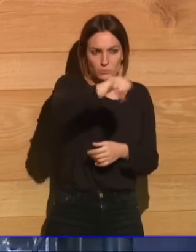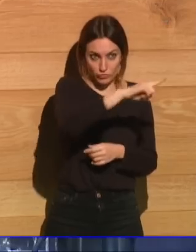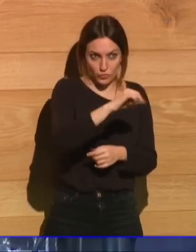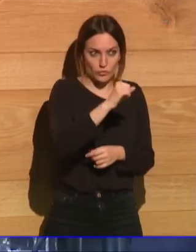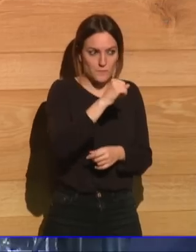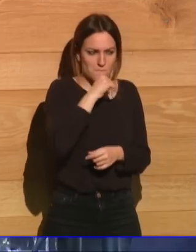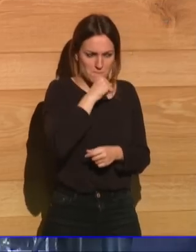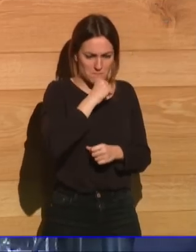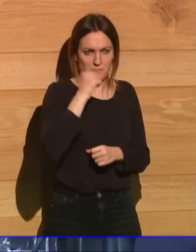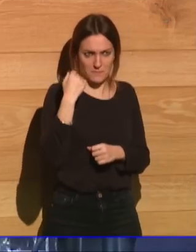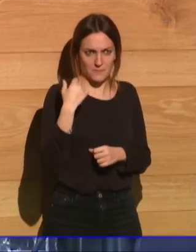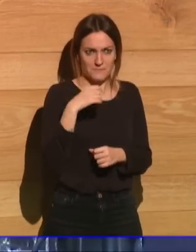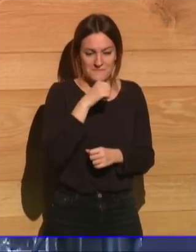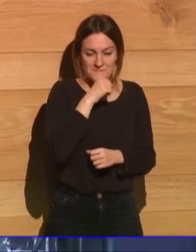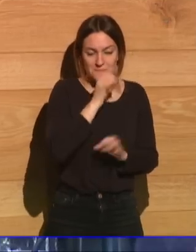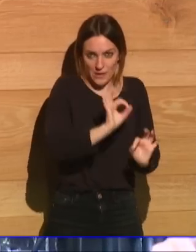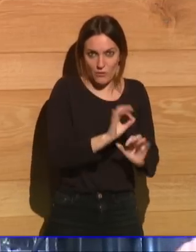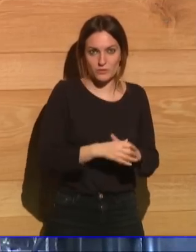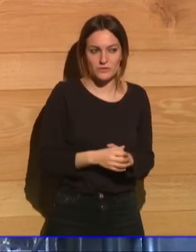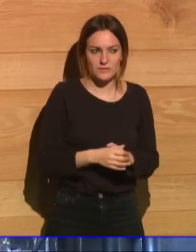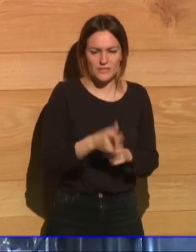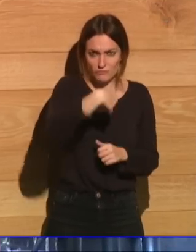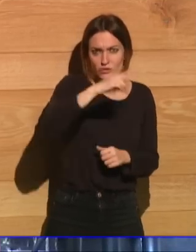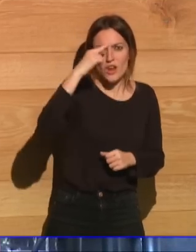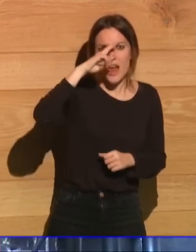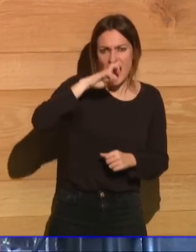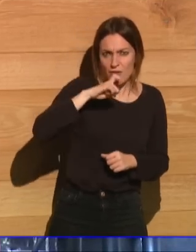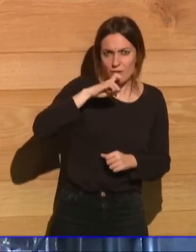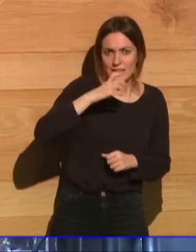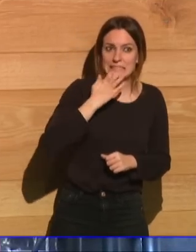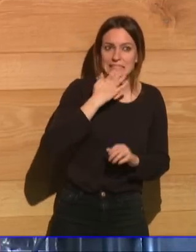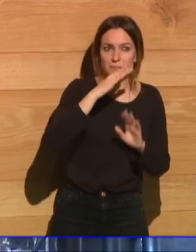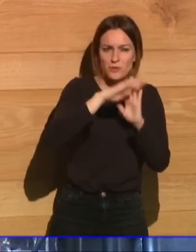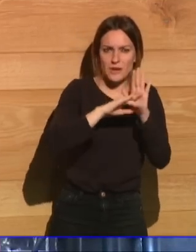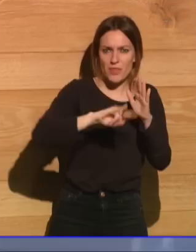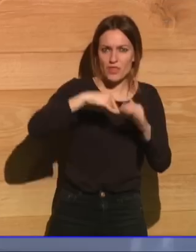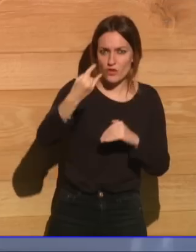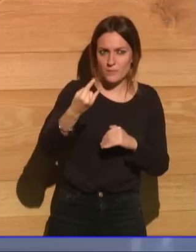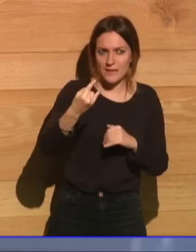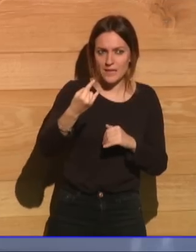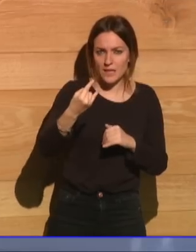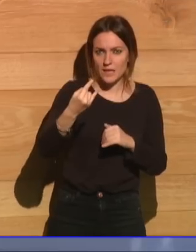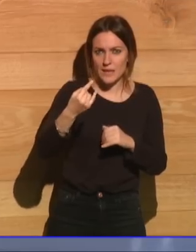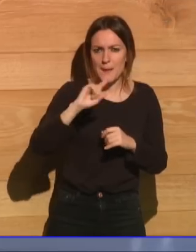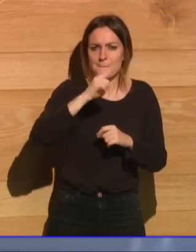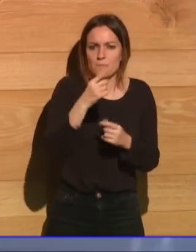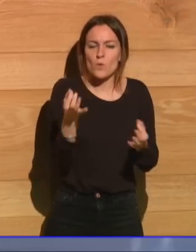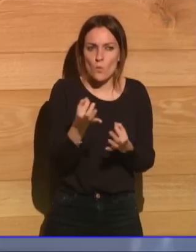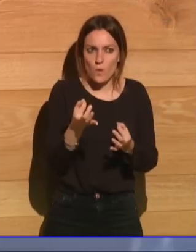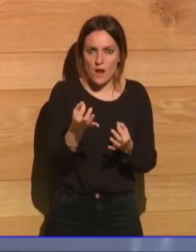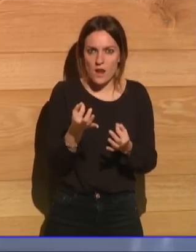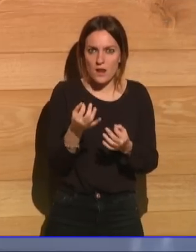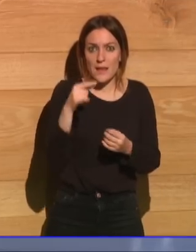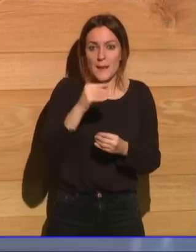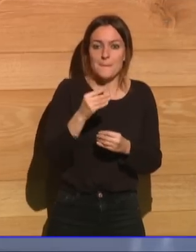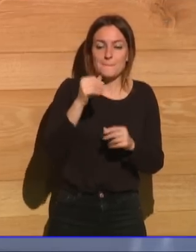viejos, Gracias. a ver si os acordáis de esto. Cuando había programas dobles, ¿qué se ponía primero? ¿La